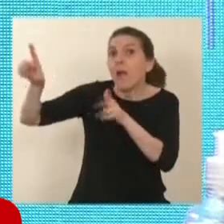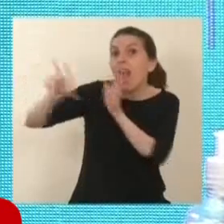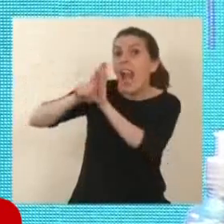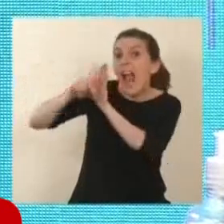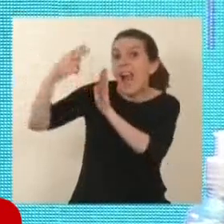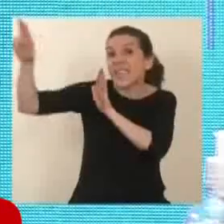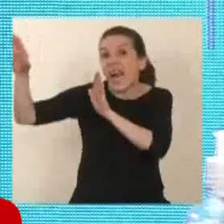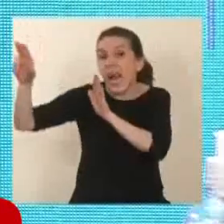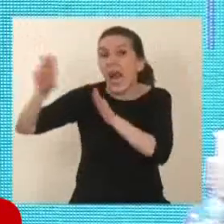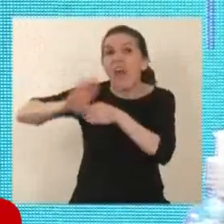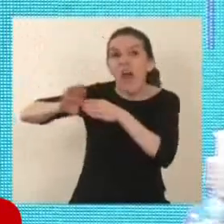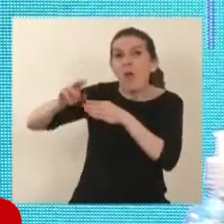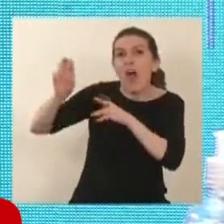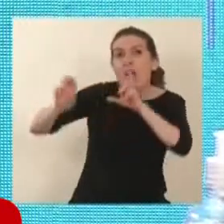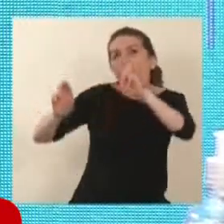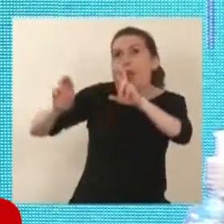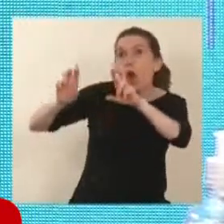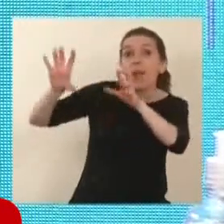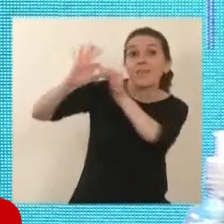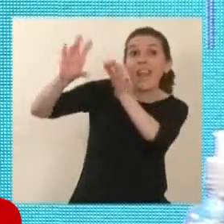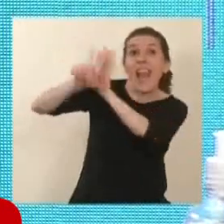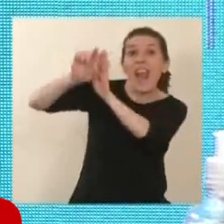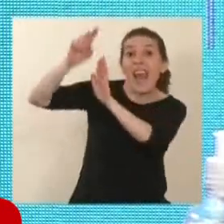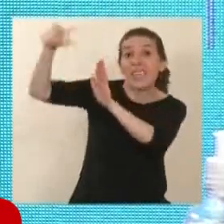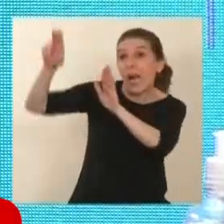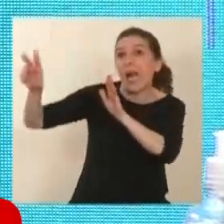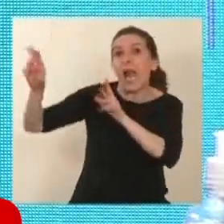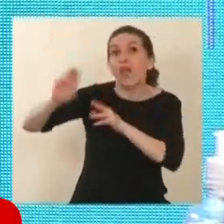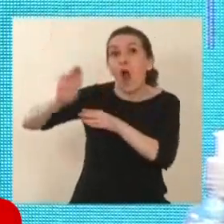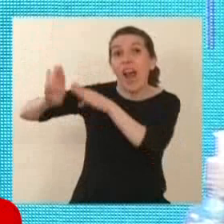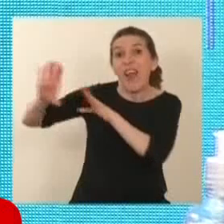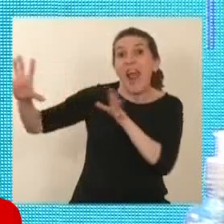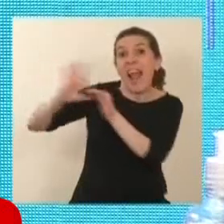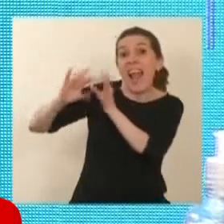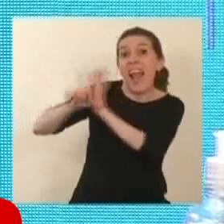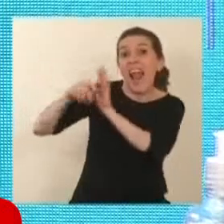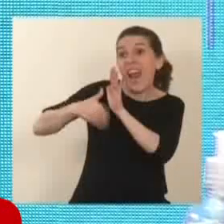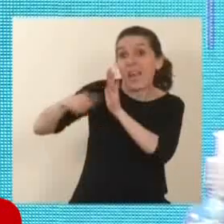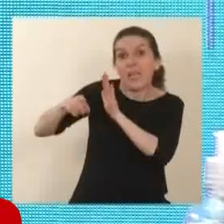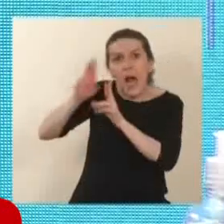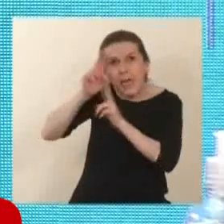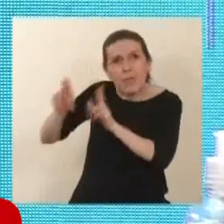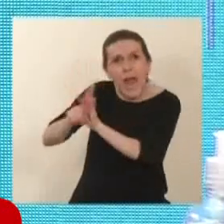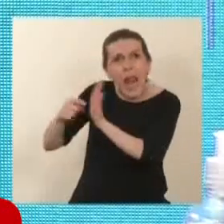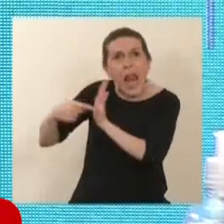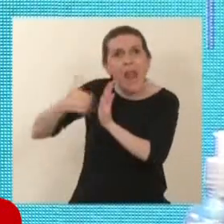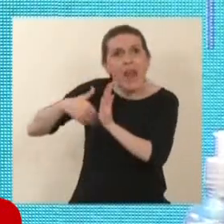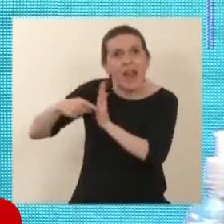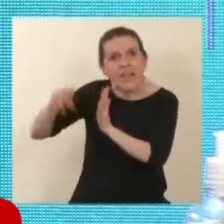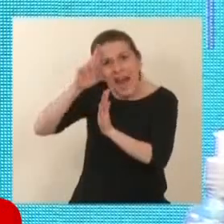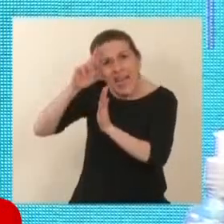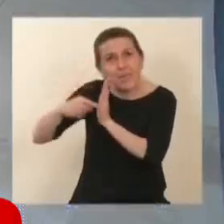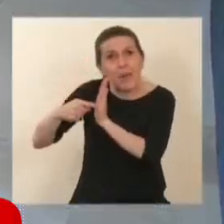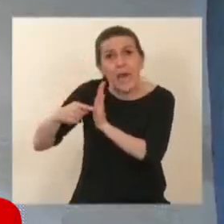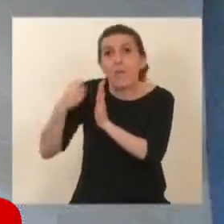argentina. Esto era muy importante, proteger a nuestra ley, respetar a nuestra ley como base de un proceso en